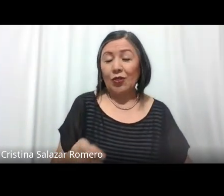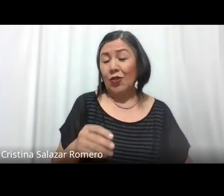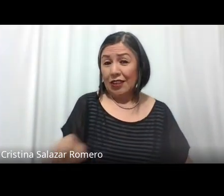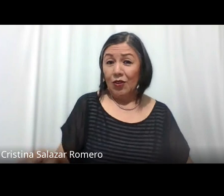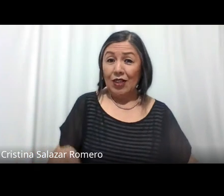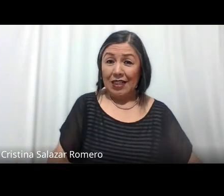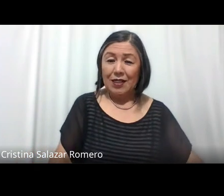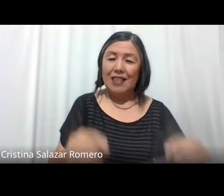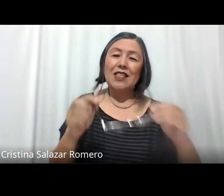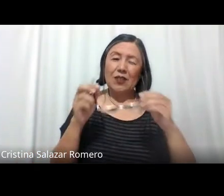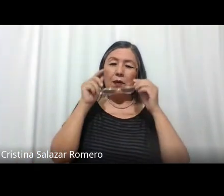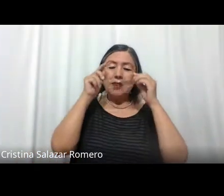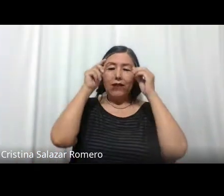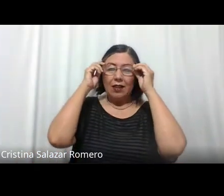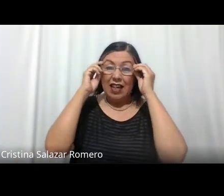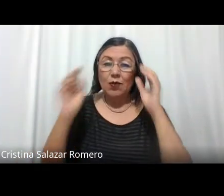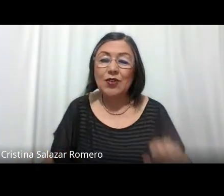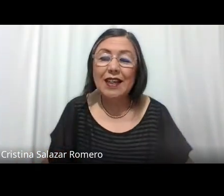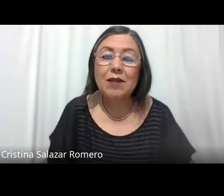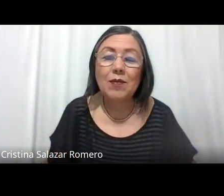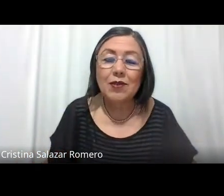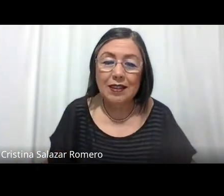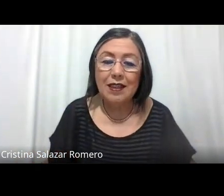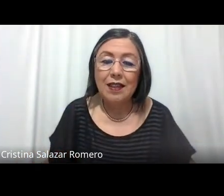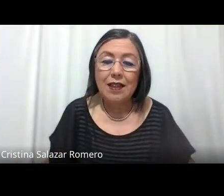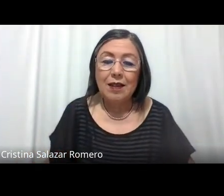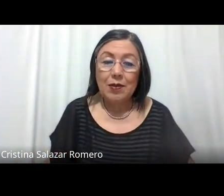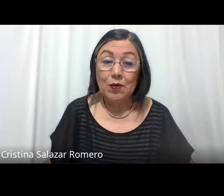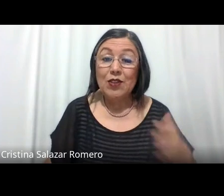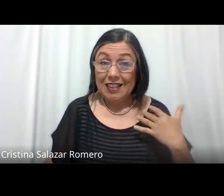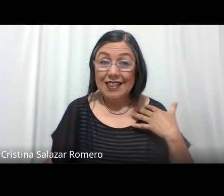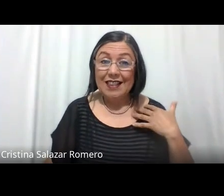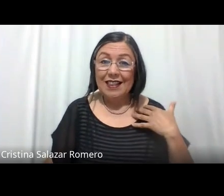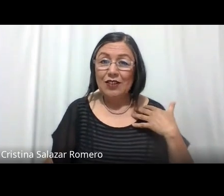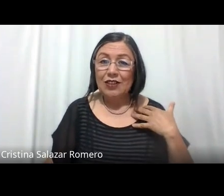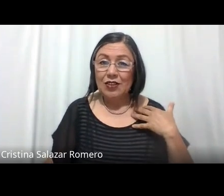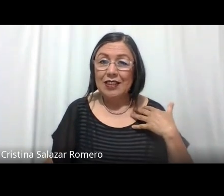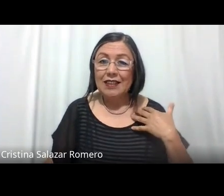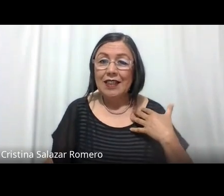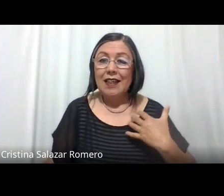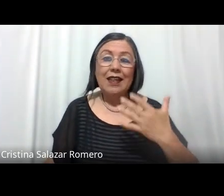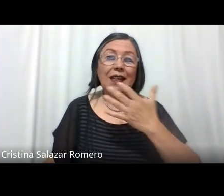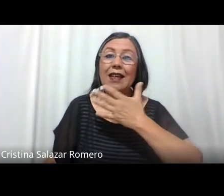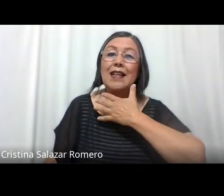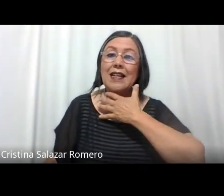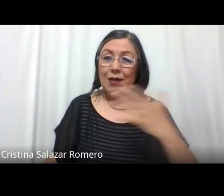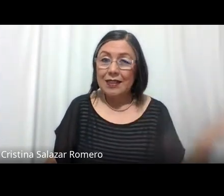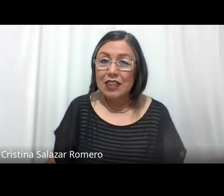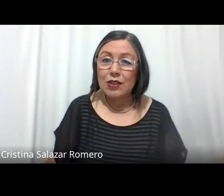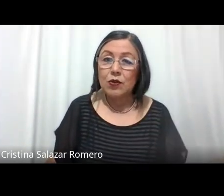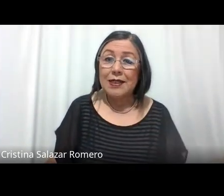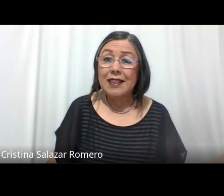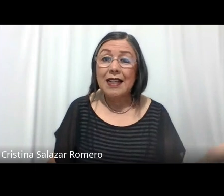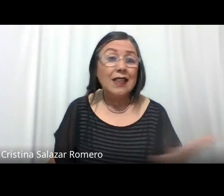contacto con la lengua de señas. Ahorita vamos a ver algunos ejemplos, ¿sí? Pero bueno, sí les queda claro entonces que la lengua de